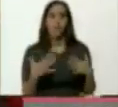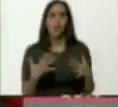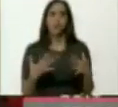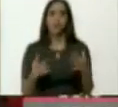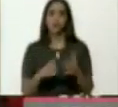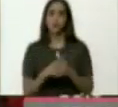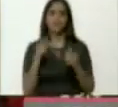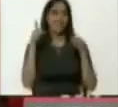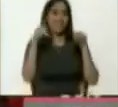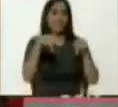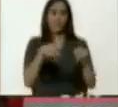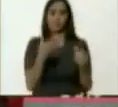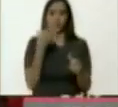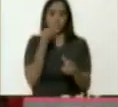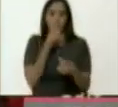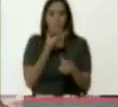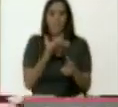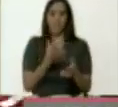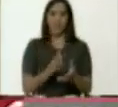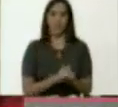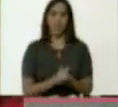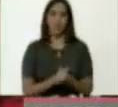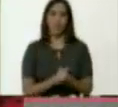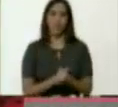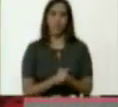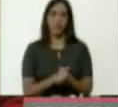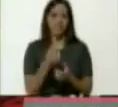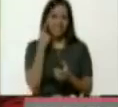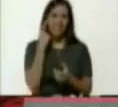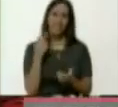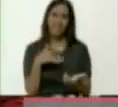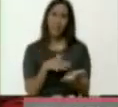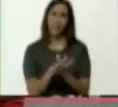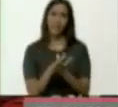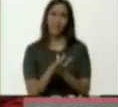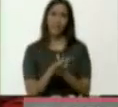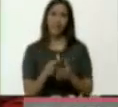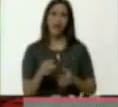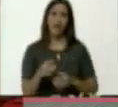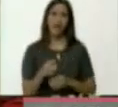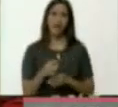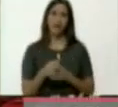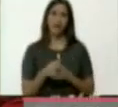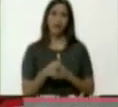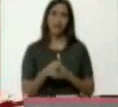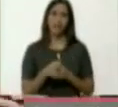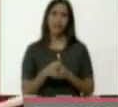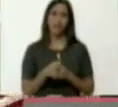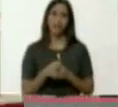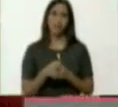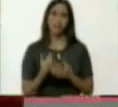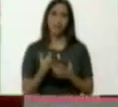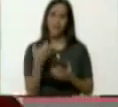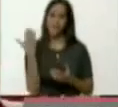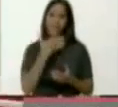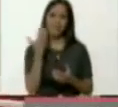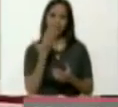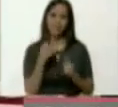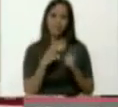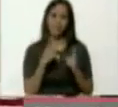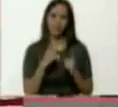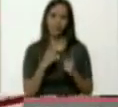poner bello. ¿Usted sabe qué le está pasando? Hay un montón de... Me da risa, pero es